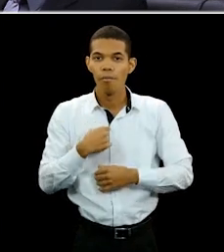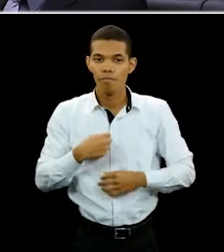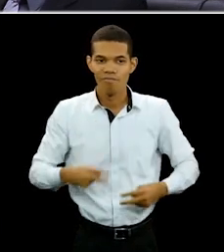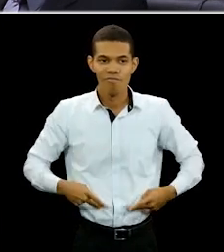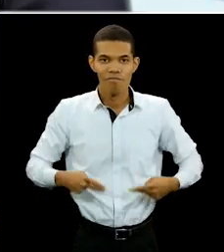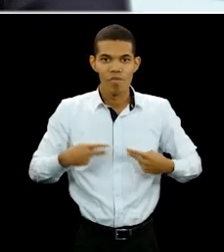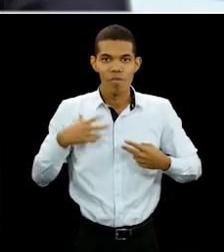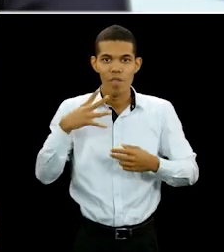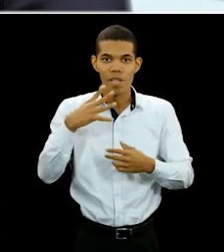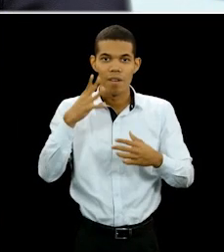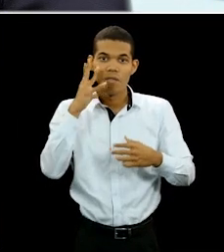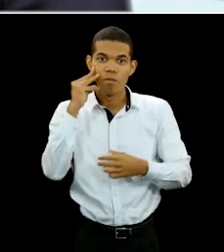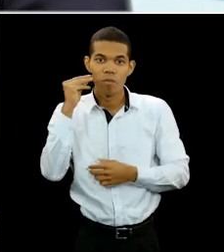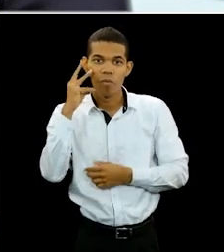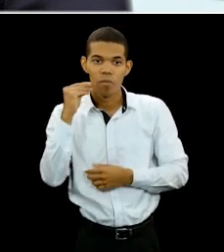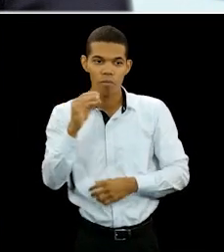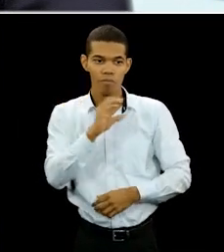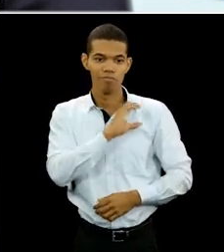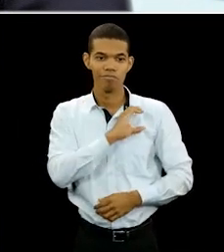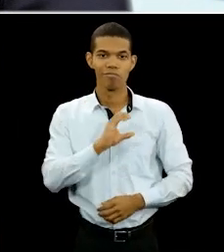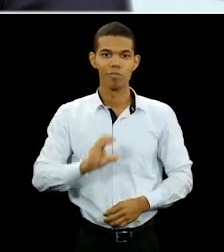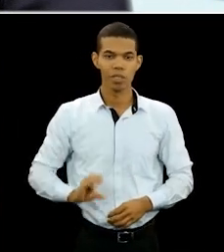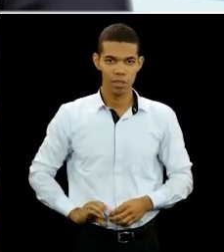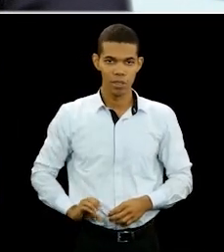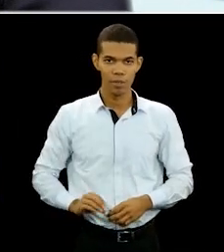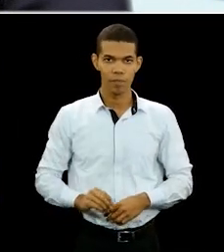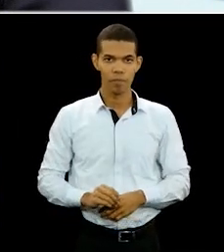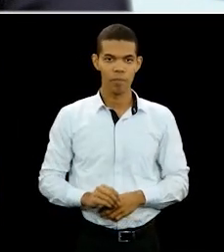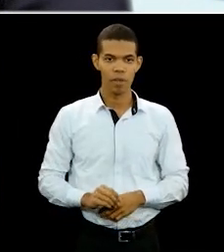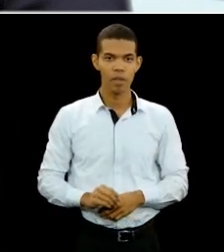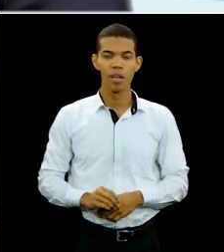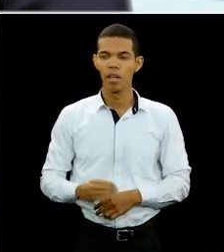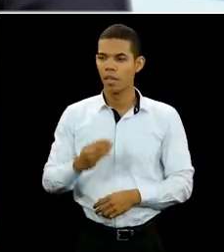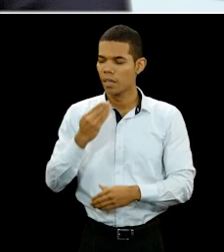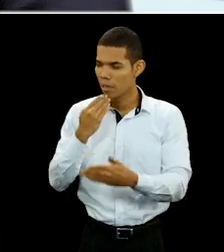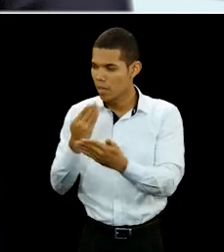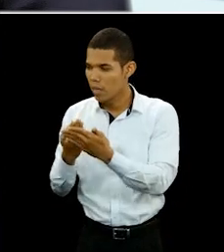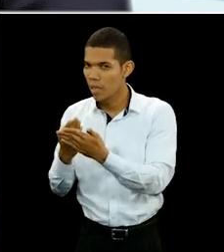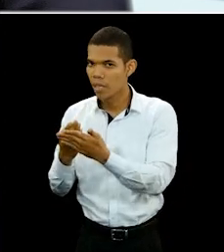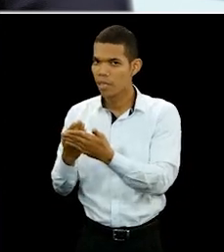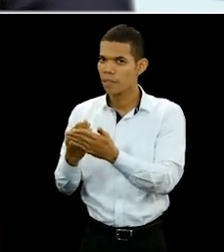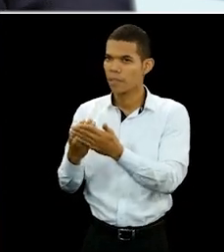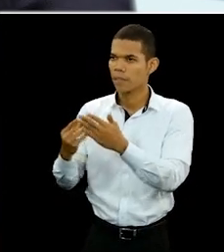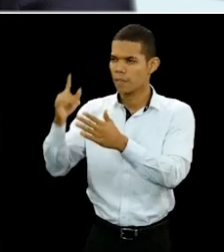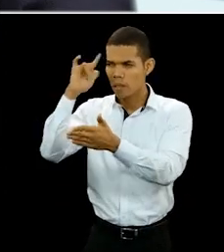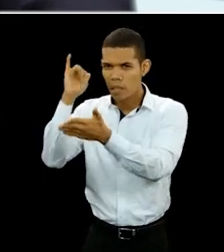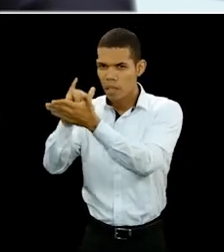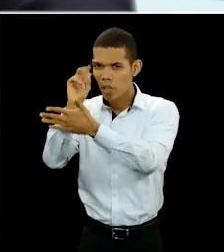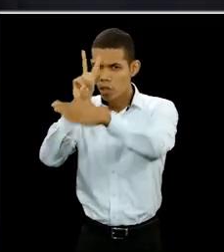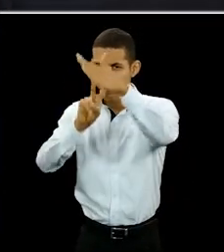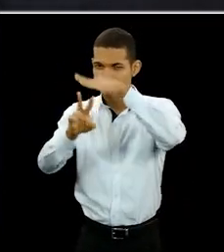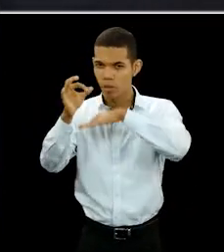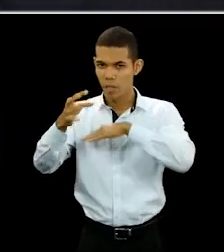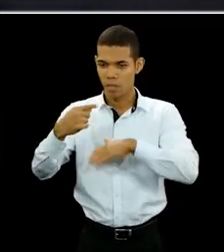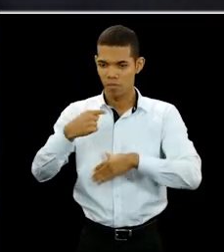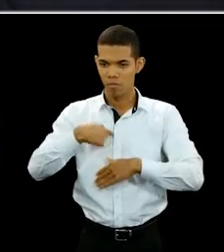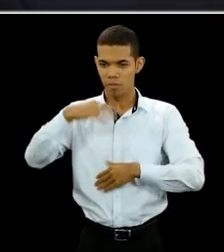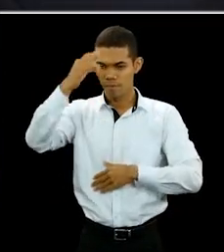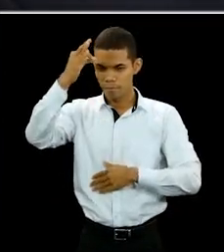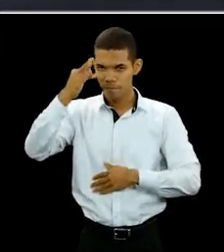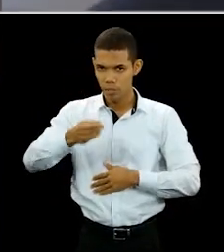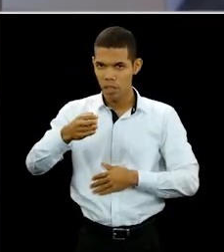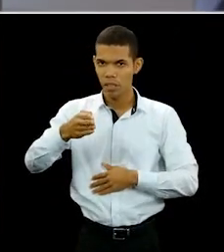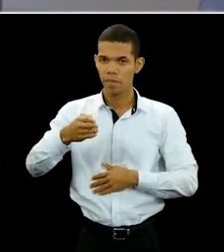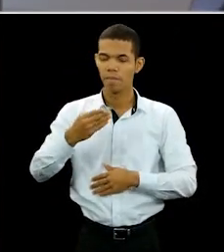nuestro bienestar doctor Gracias por reafirmar que creer en los profetas nos dará seguridad Gracias drer Dios